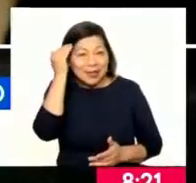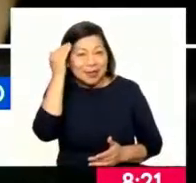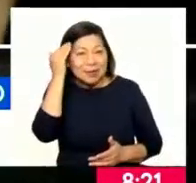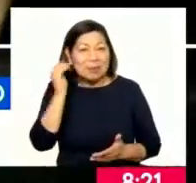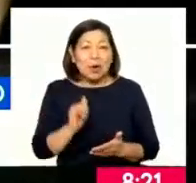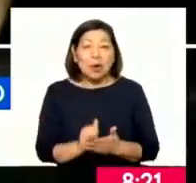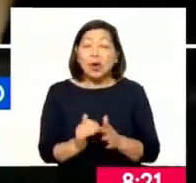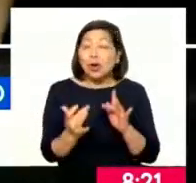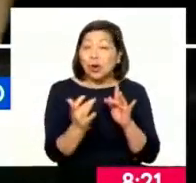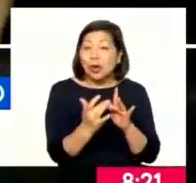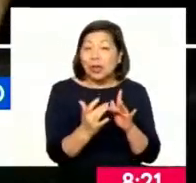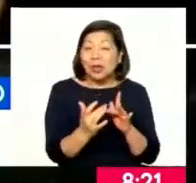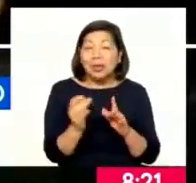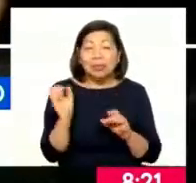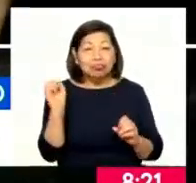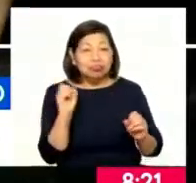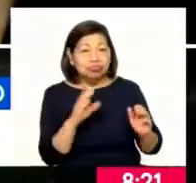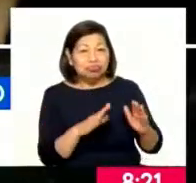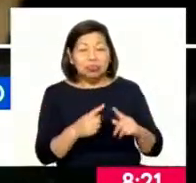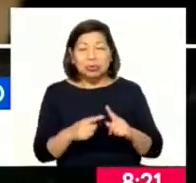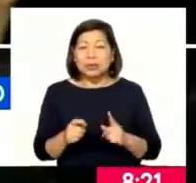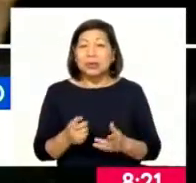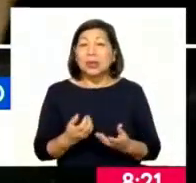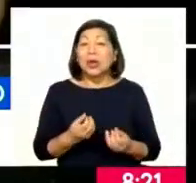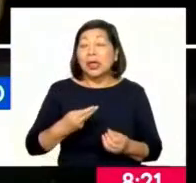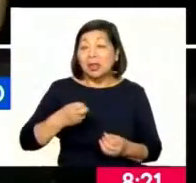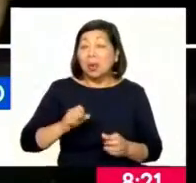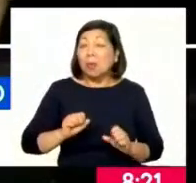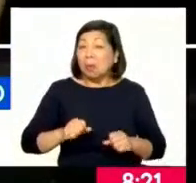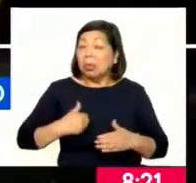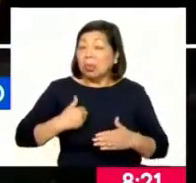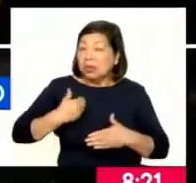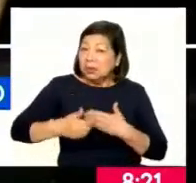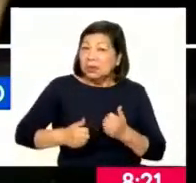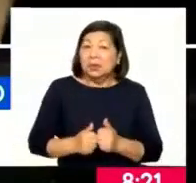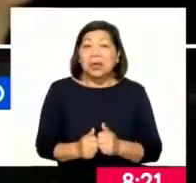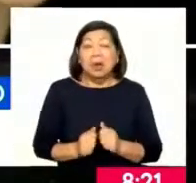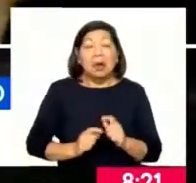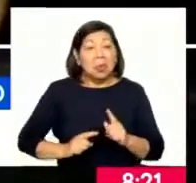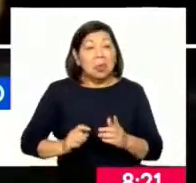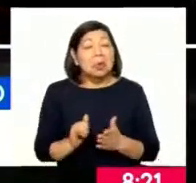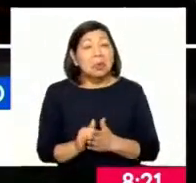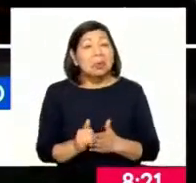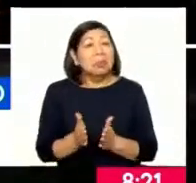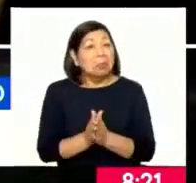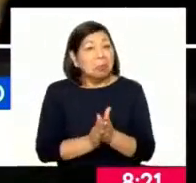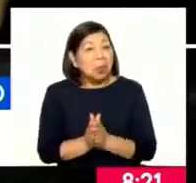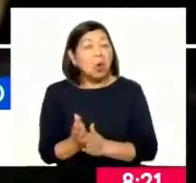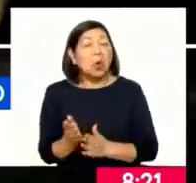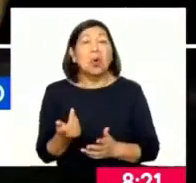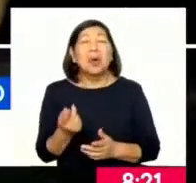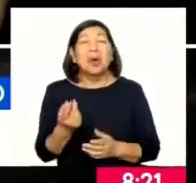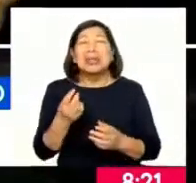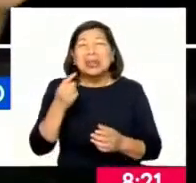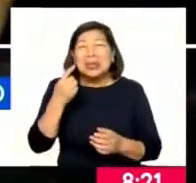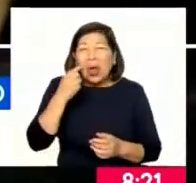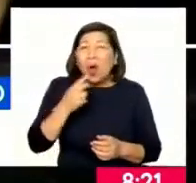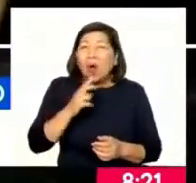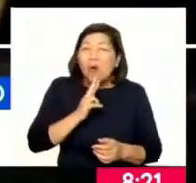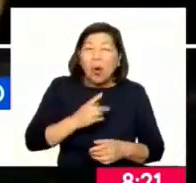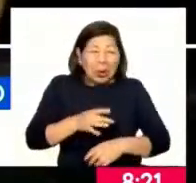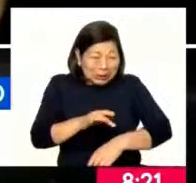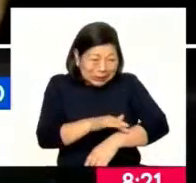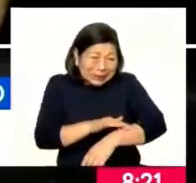un contacto con la contaminación, puntualmente con el hidrocarburo, puede generar algunos problemas de cefal, irritación en los ojos, en la misma